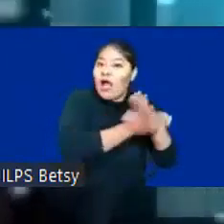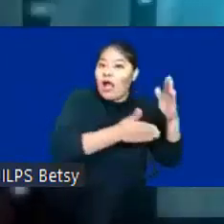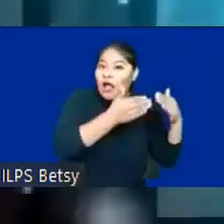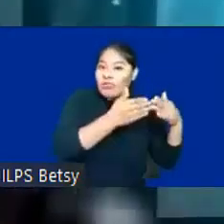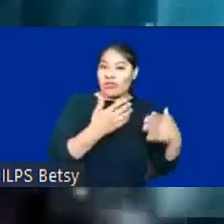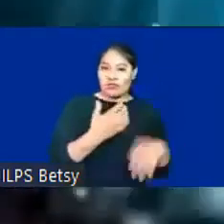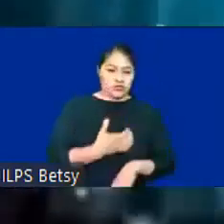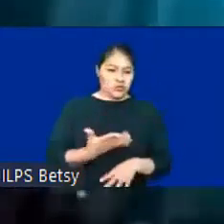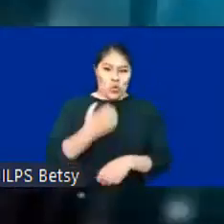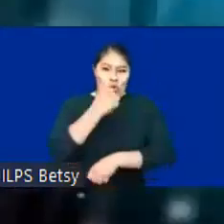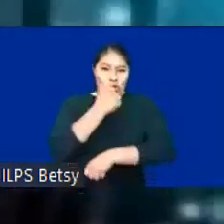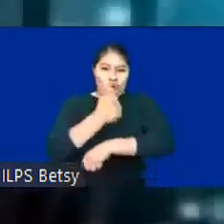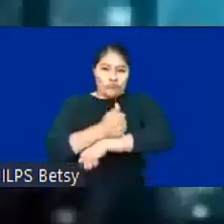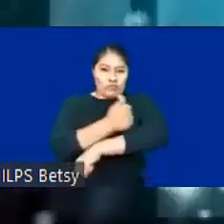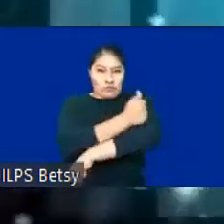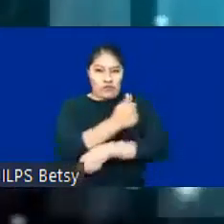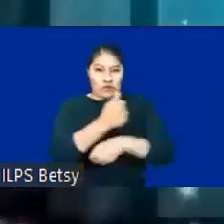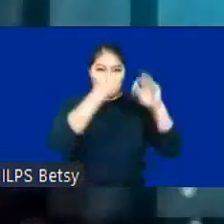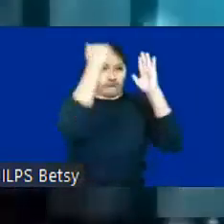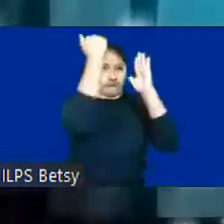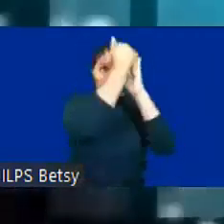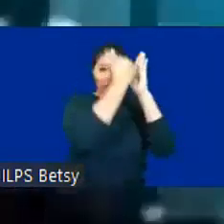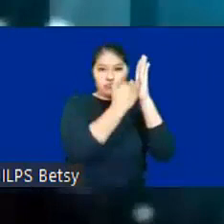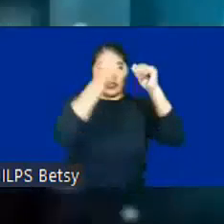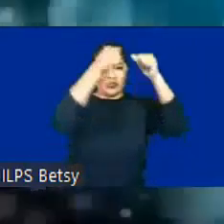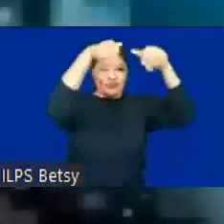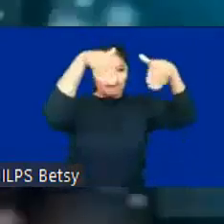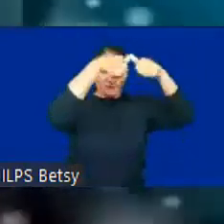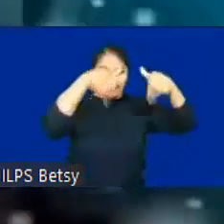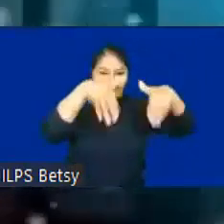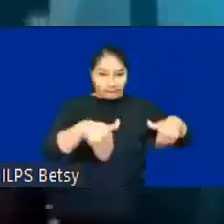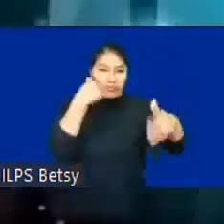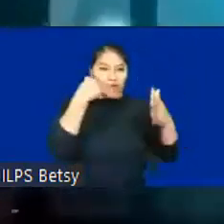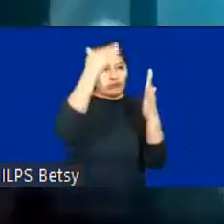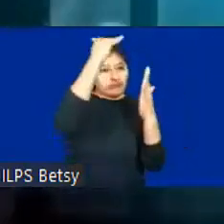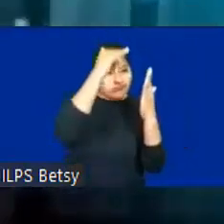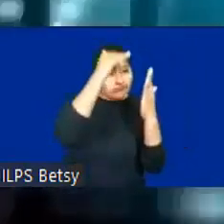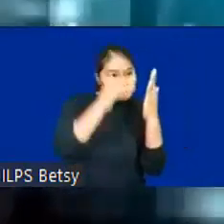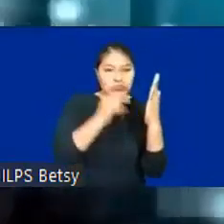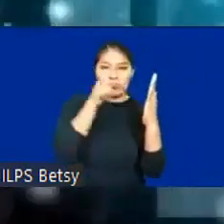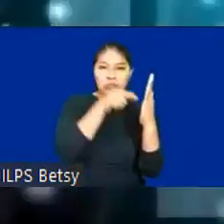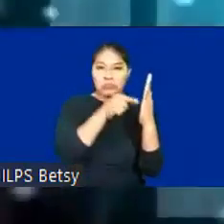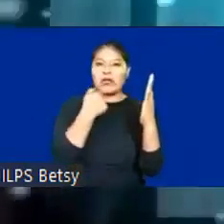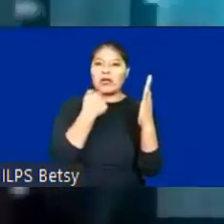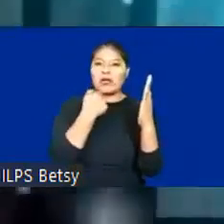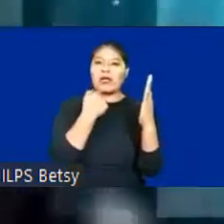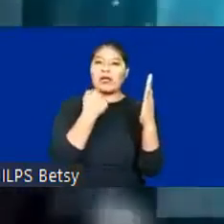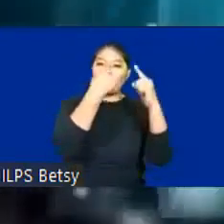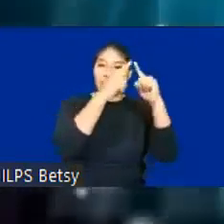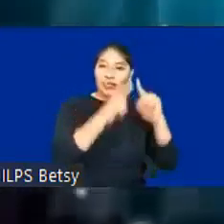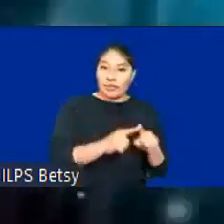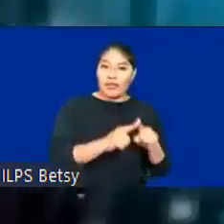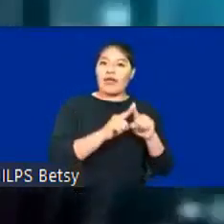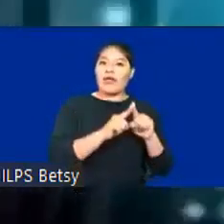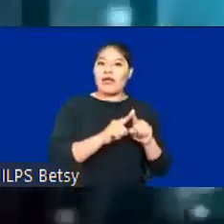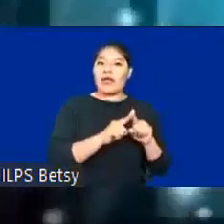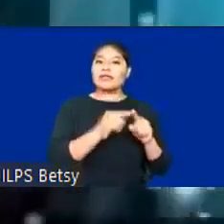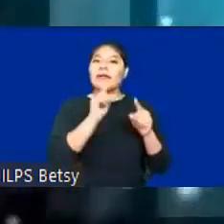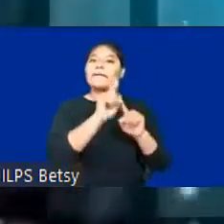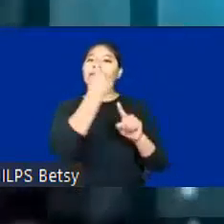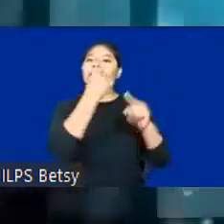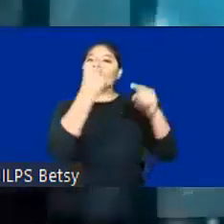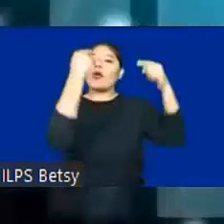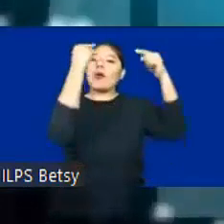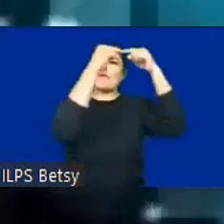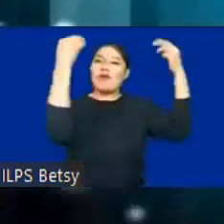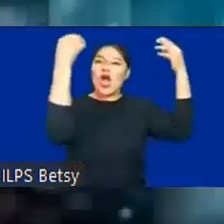plan estratégico del sector, lo que llama el PCN. Y para elaborar este plan de gobierno digital hay que tener un